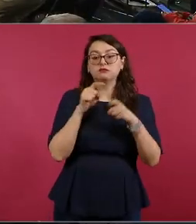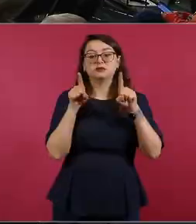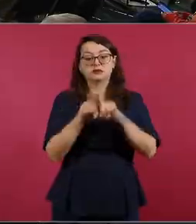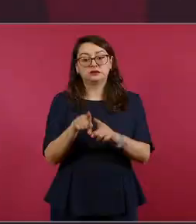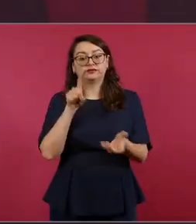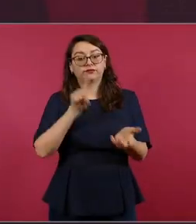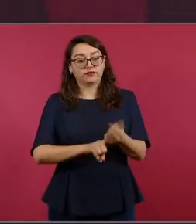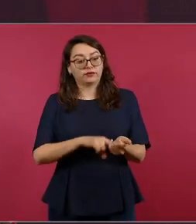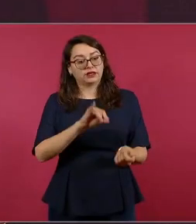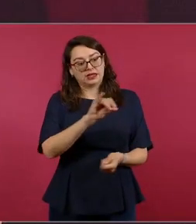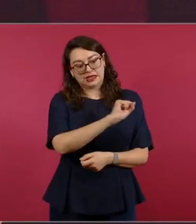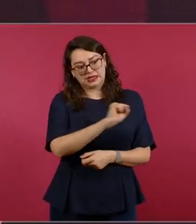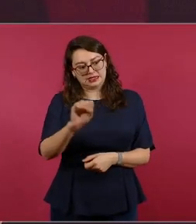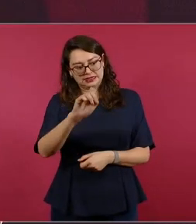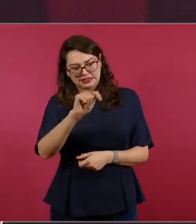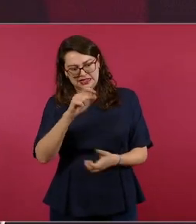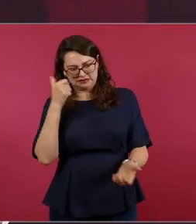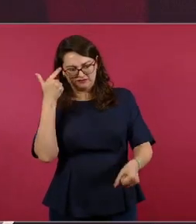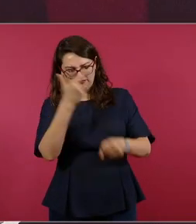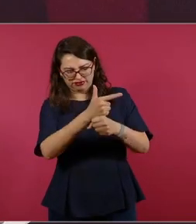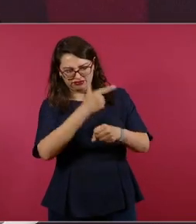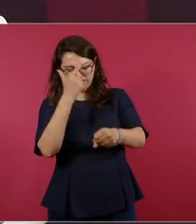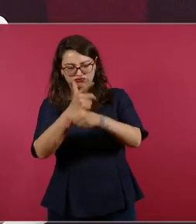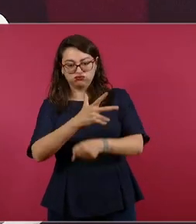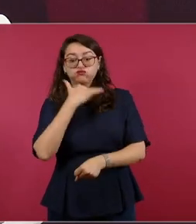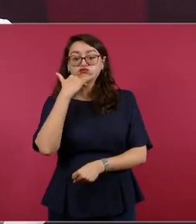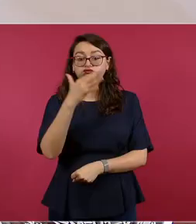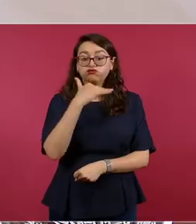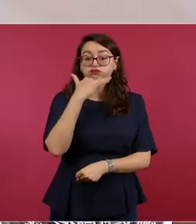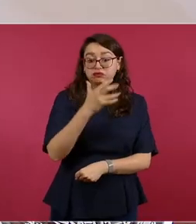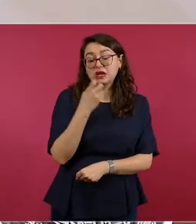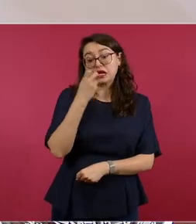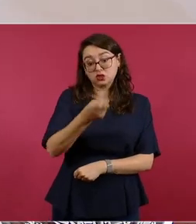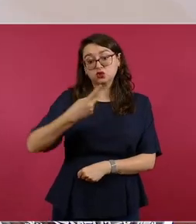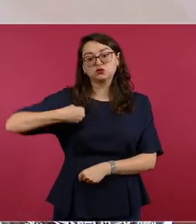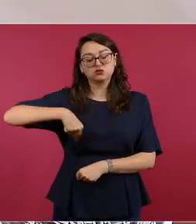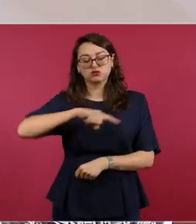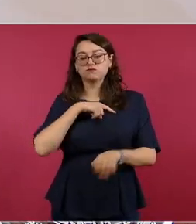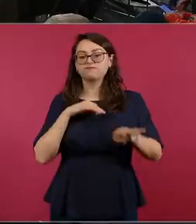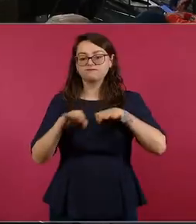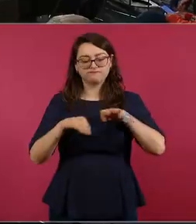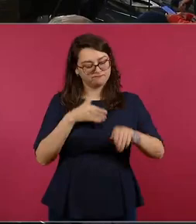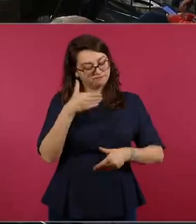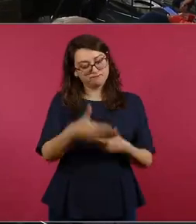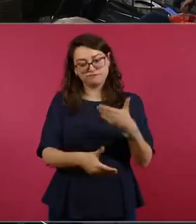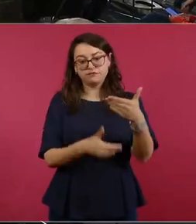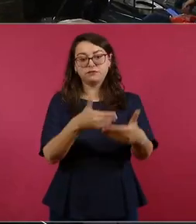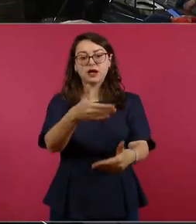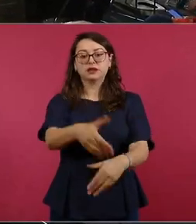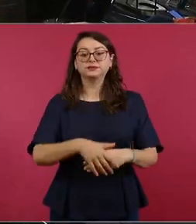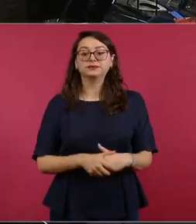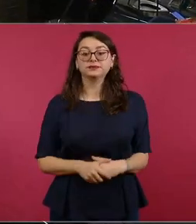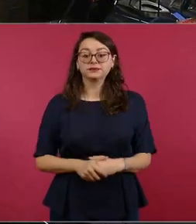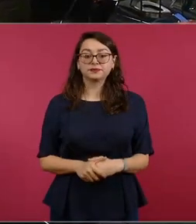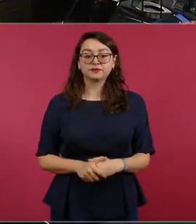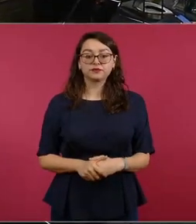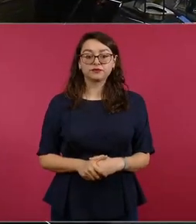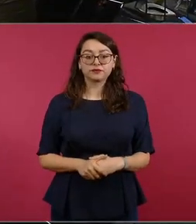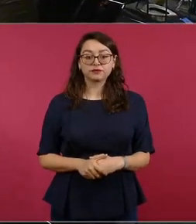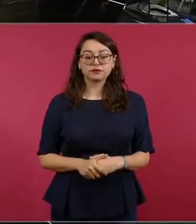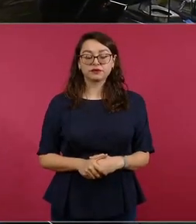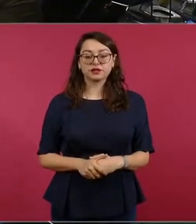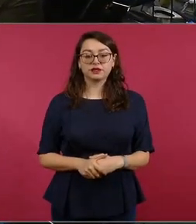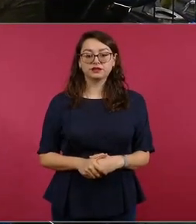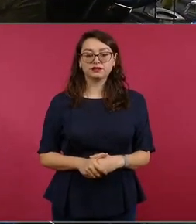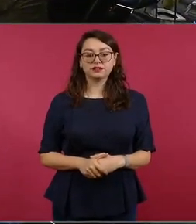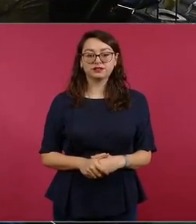seguir aquellos casos de corrupción entonces pues en eso estamos trabajando presidente a ver vamos